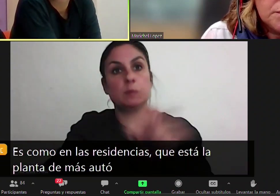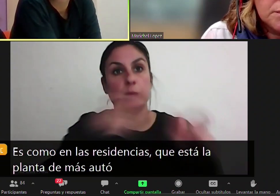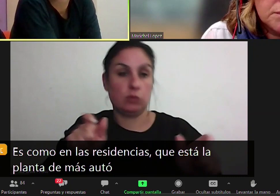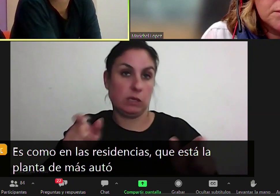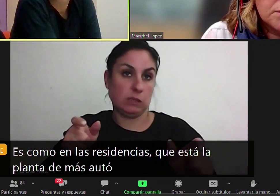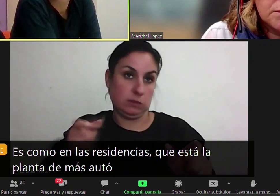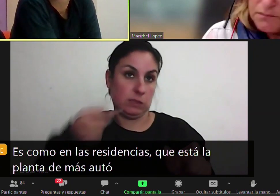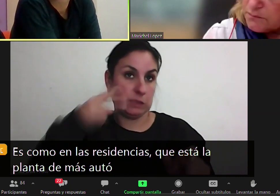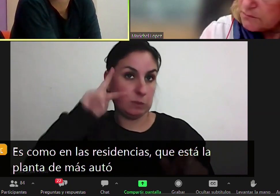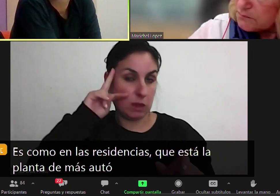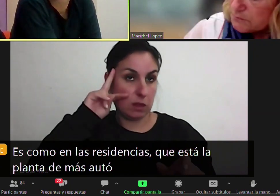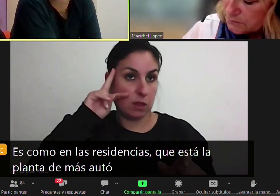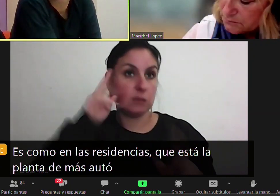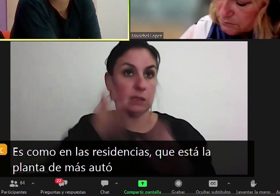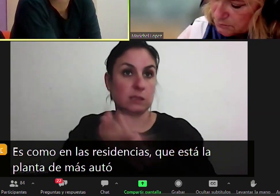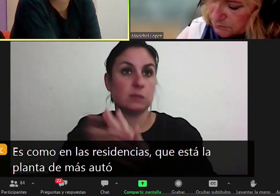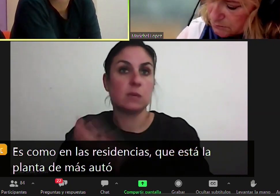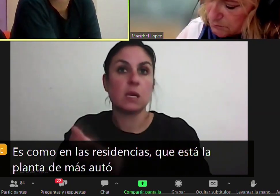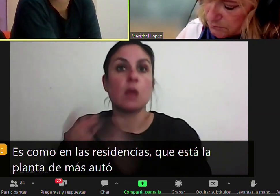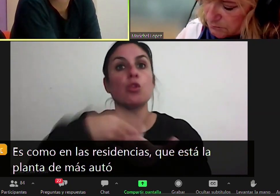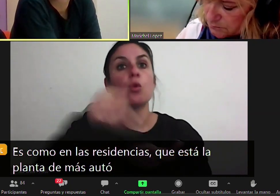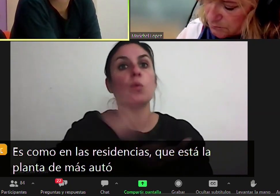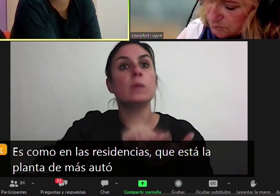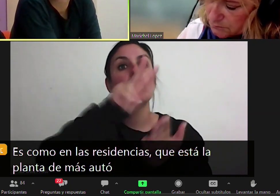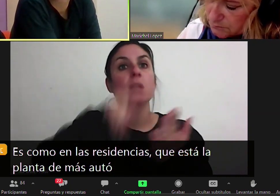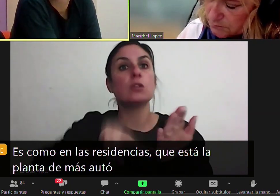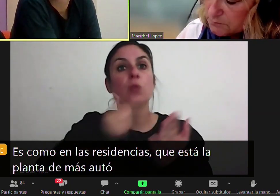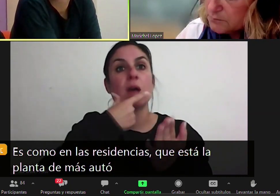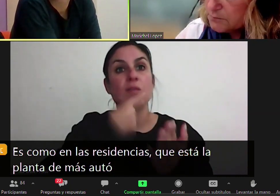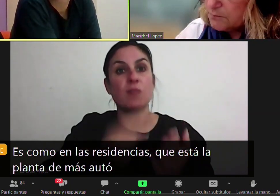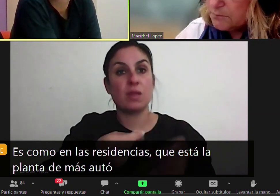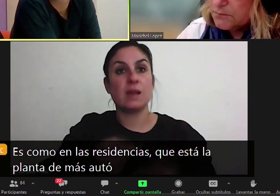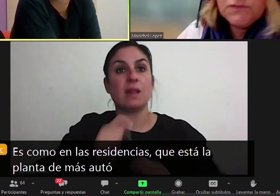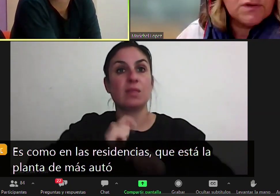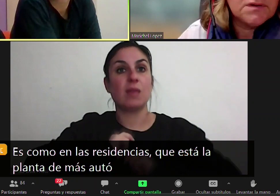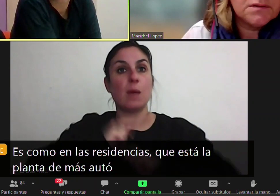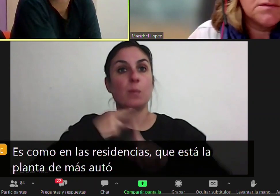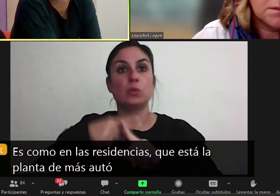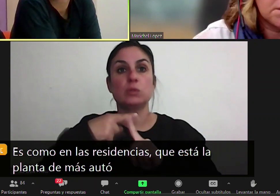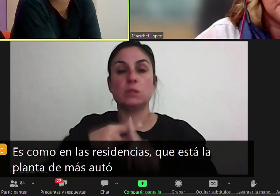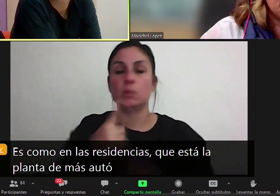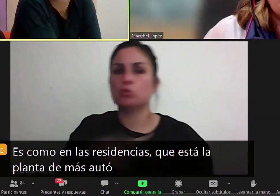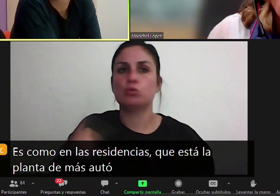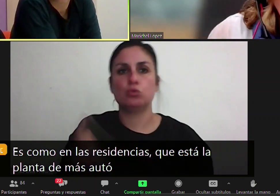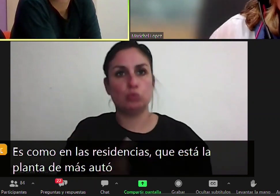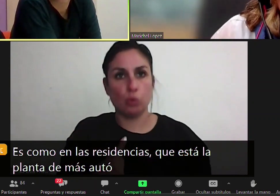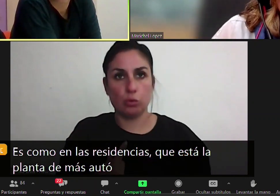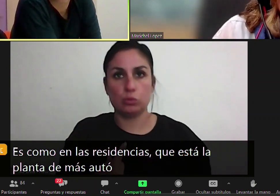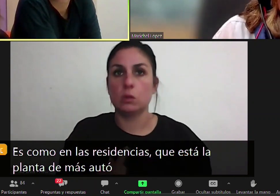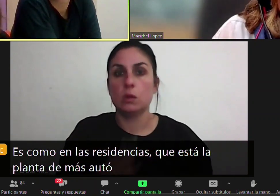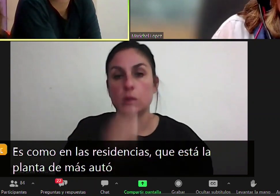los documentos en lectura fácil nos ayudarían a todos, no solamente a las personas con discapacidad. Nos ayudarían a todos mucho.